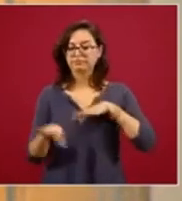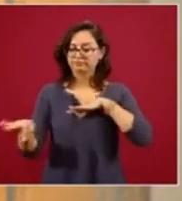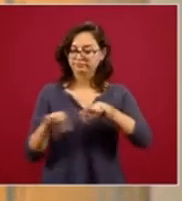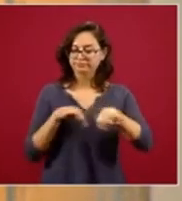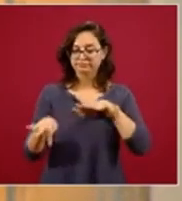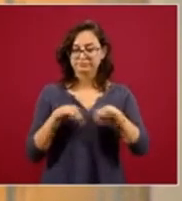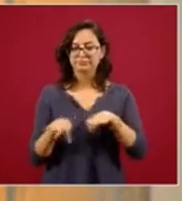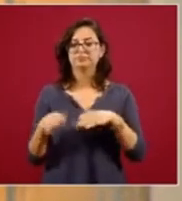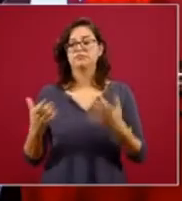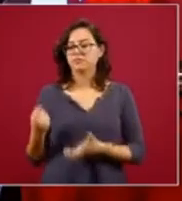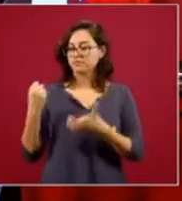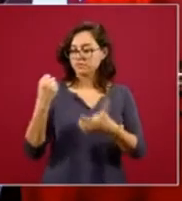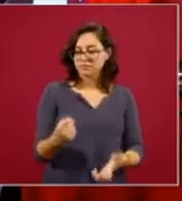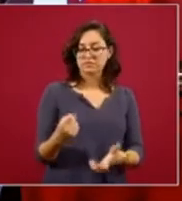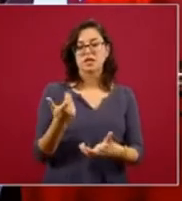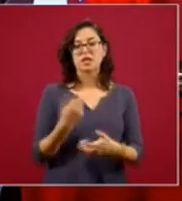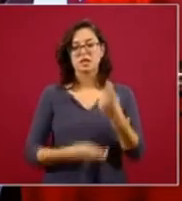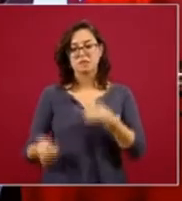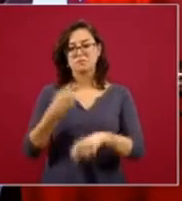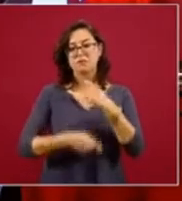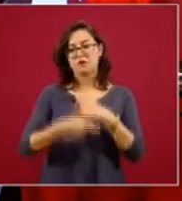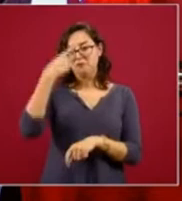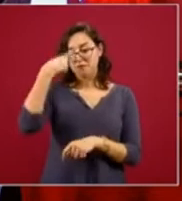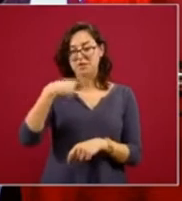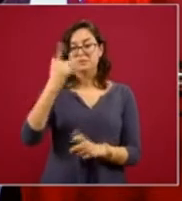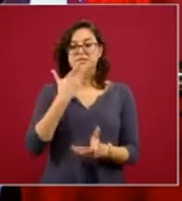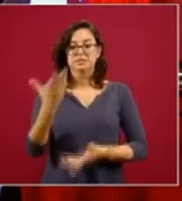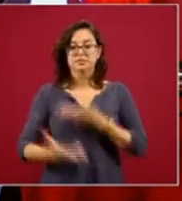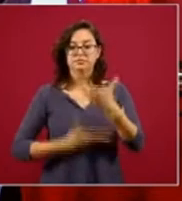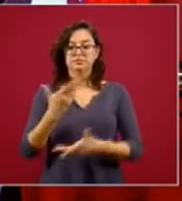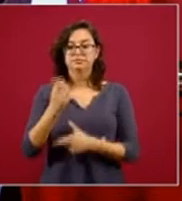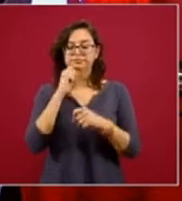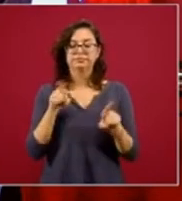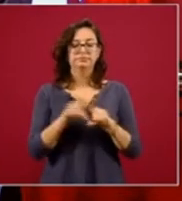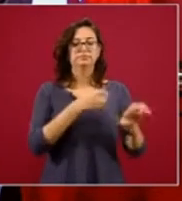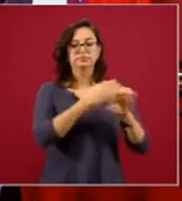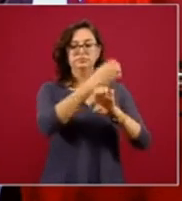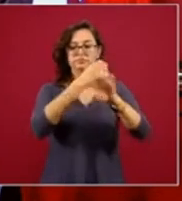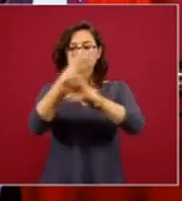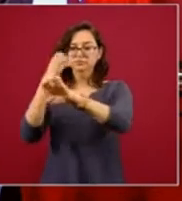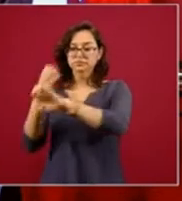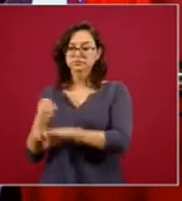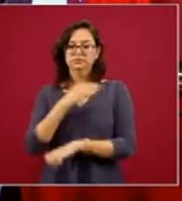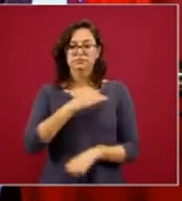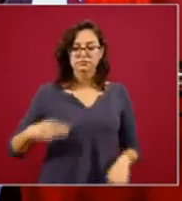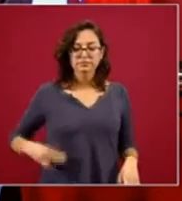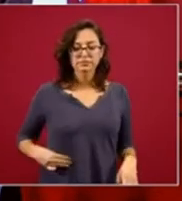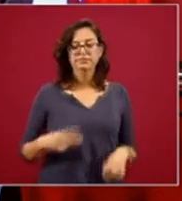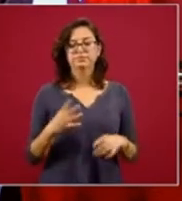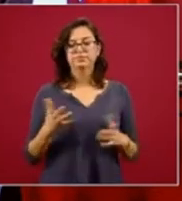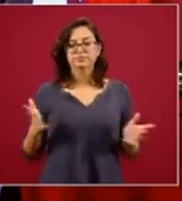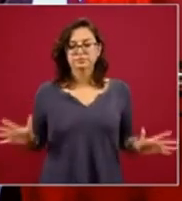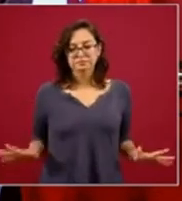empleos, se fomente la inversión y la simplificación de trámites y servicios, y en las entidades federativas y municipios a través